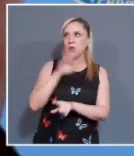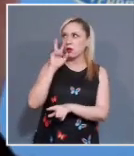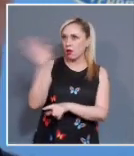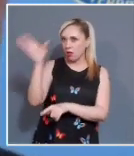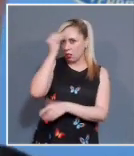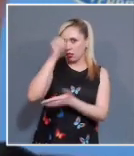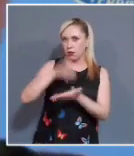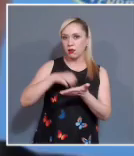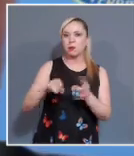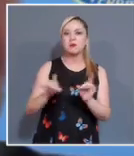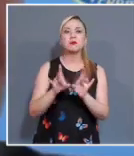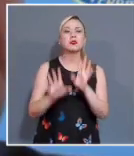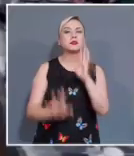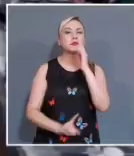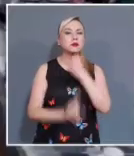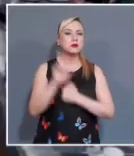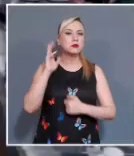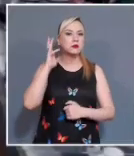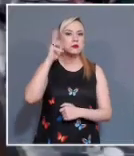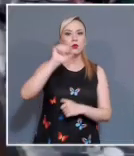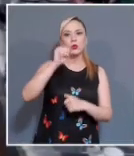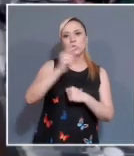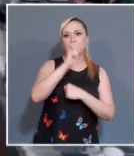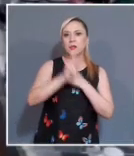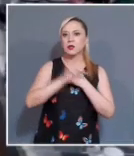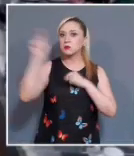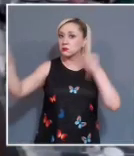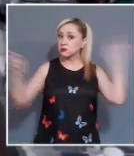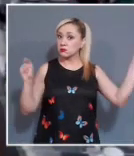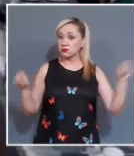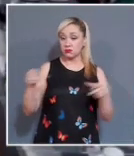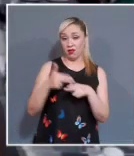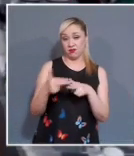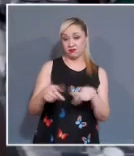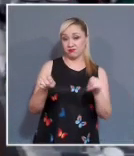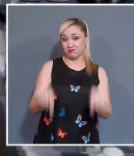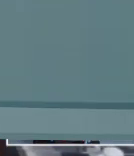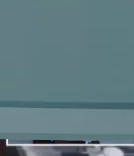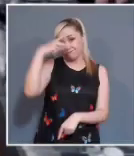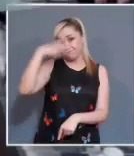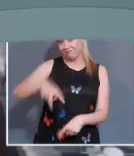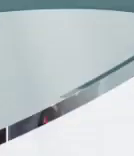problema creciente en diversos países de la región, incluido México.